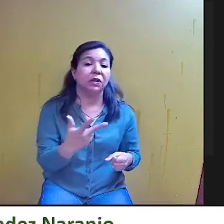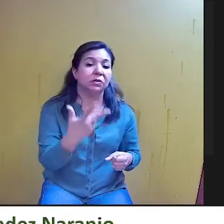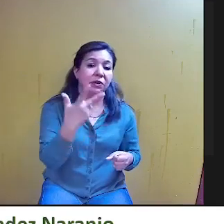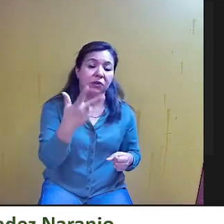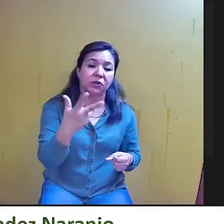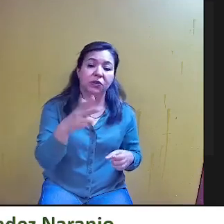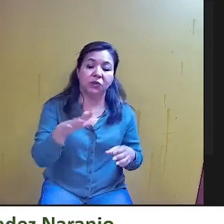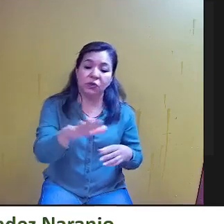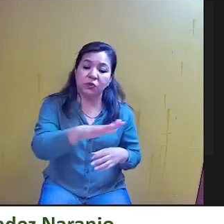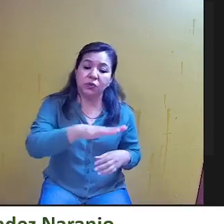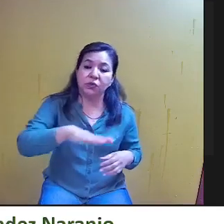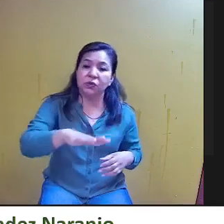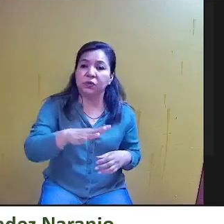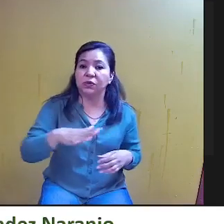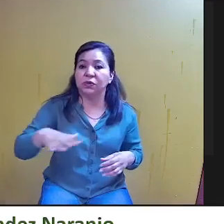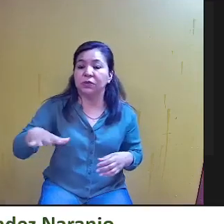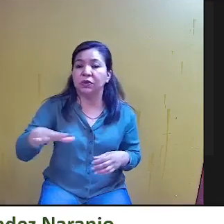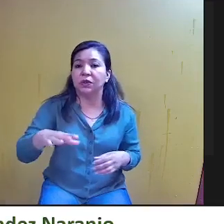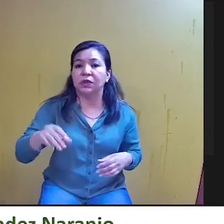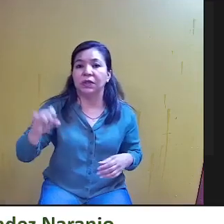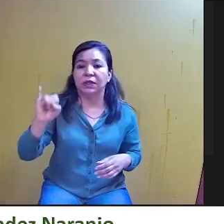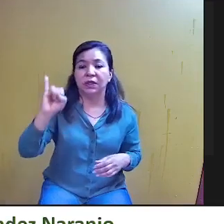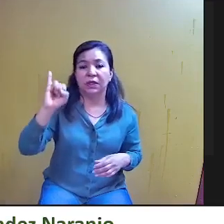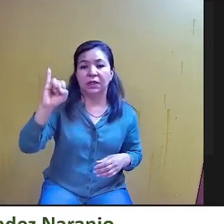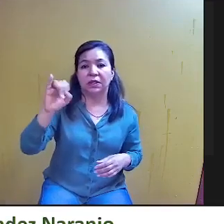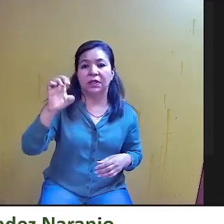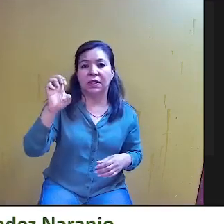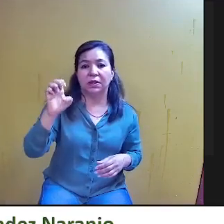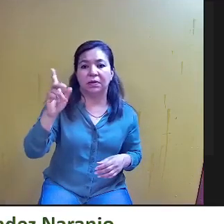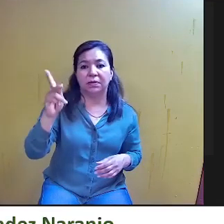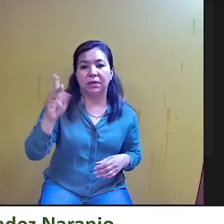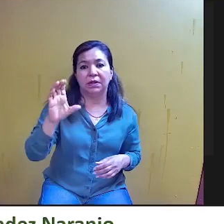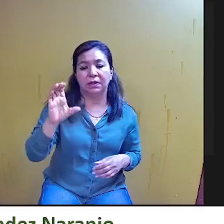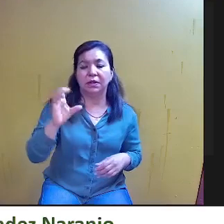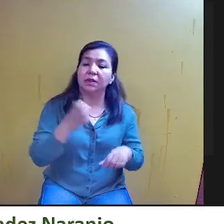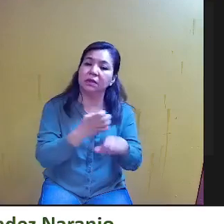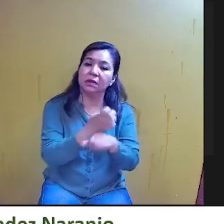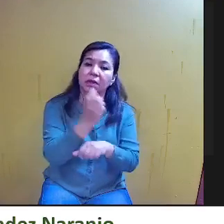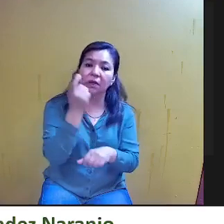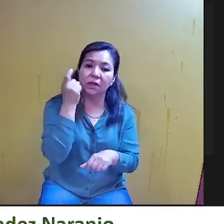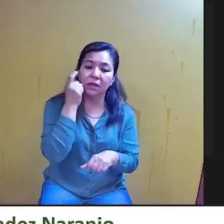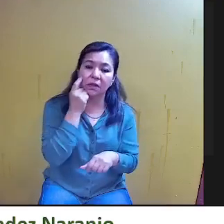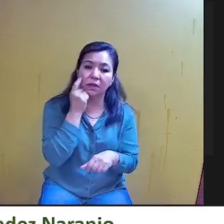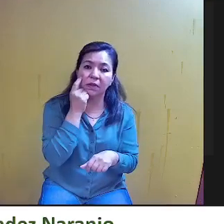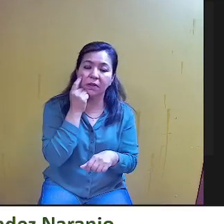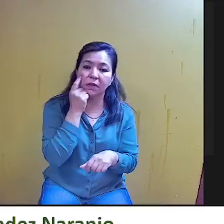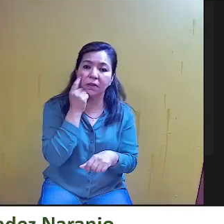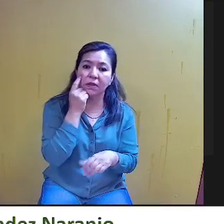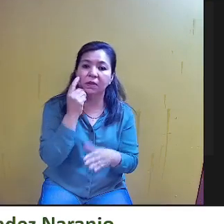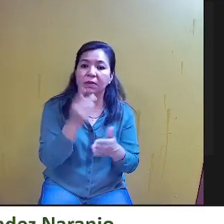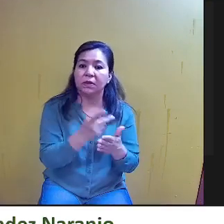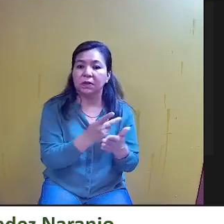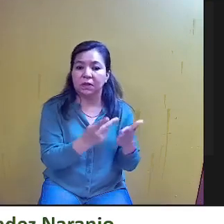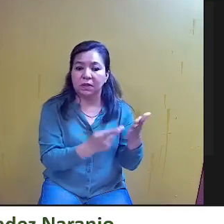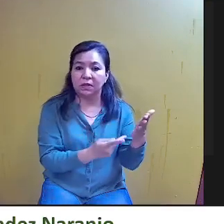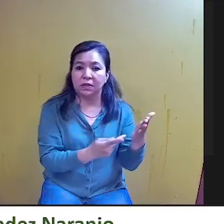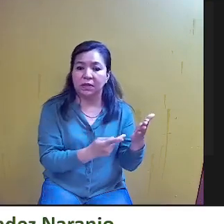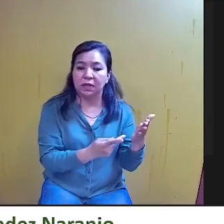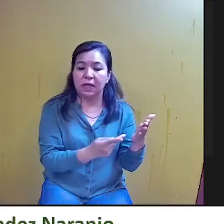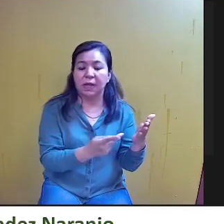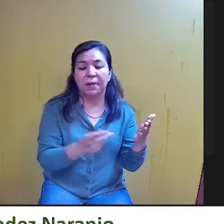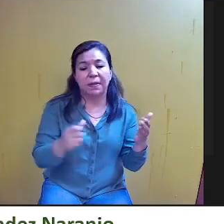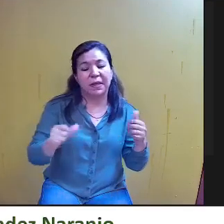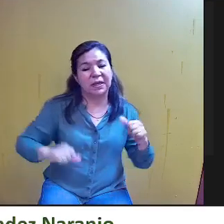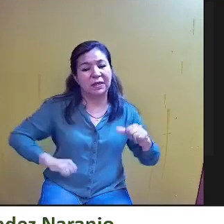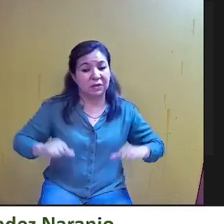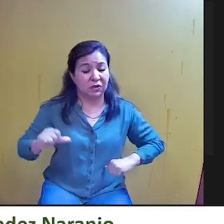electorales del Instituto Electoral y de Participación Ciudadana del Estado de Guerrero. En la demanda, el actor se duele de tres temas